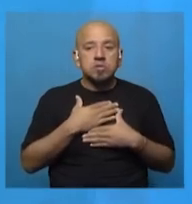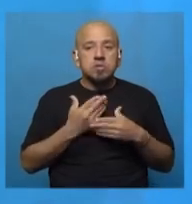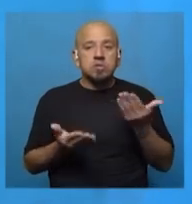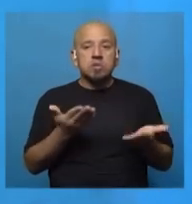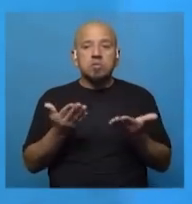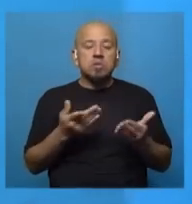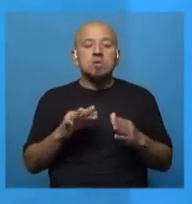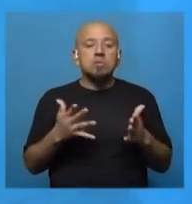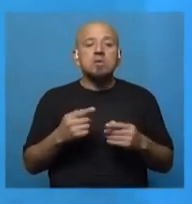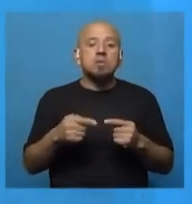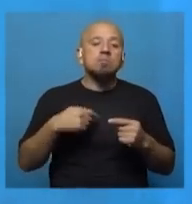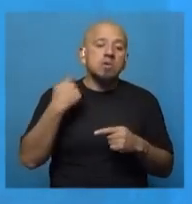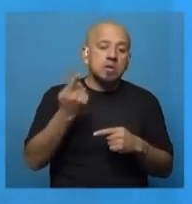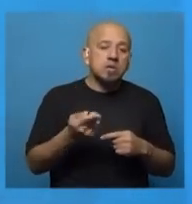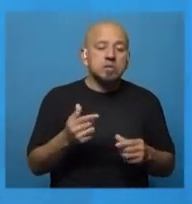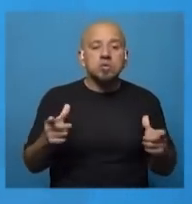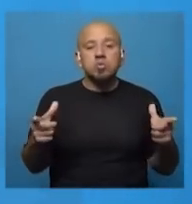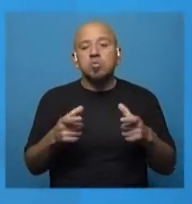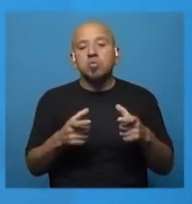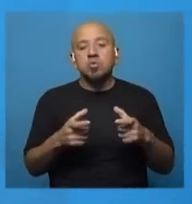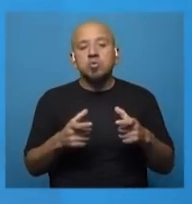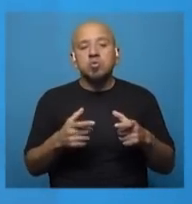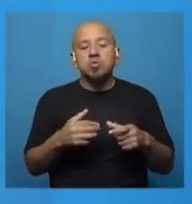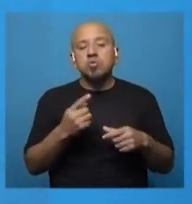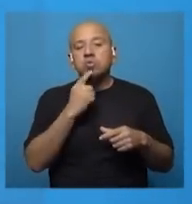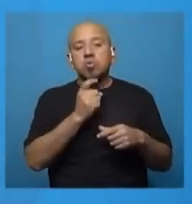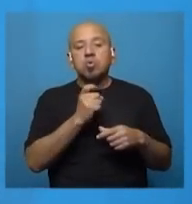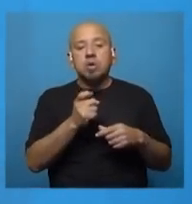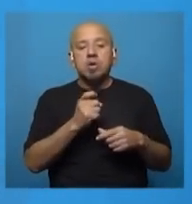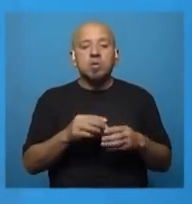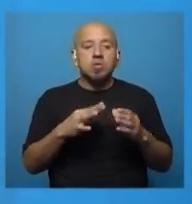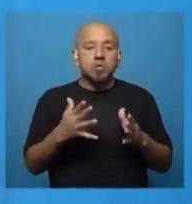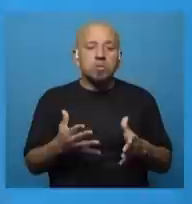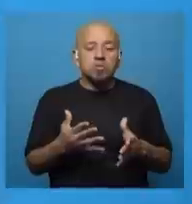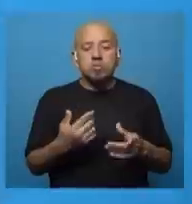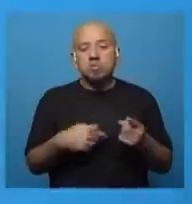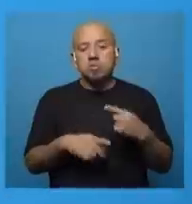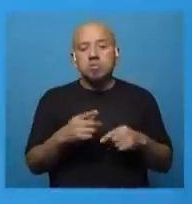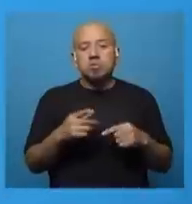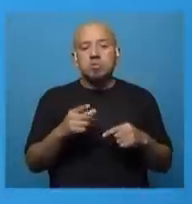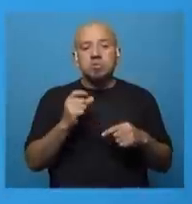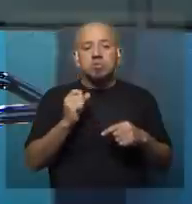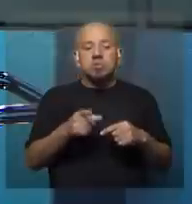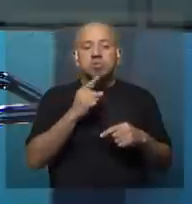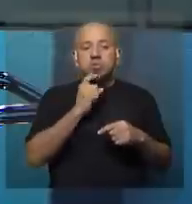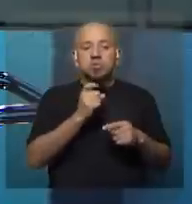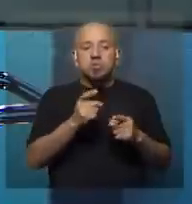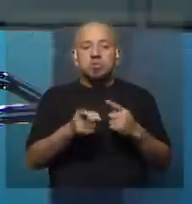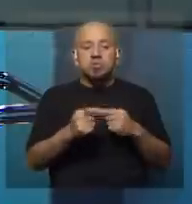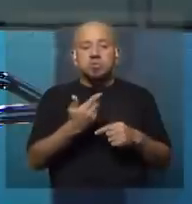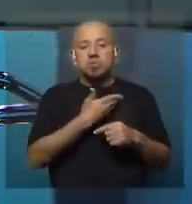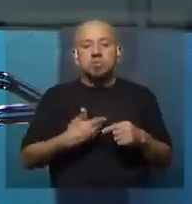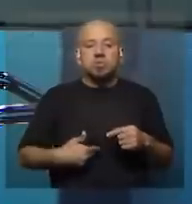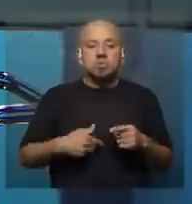qué pasa mañana en esa reunión del partido Colorado qué pasa con decisiones del propio partido Colorado o del gobierno